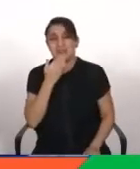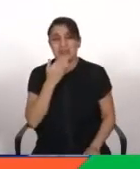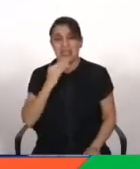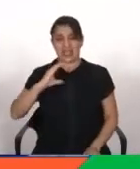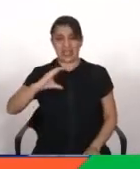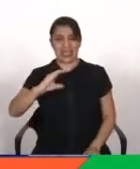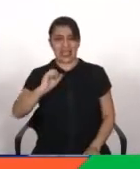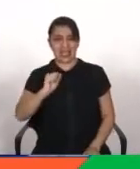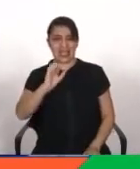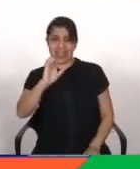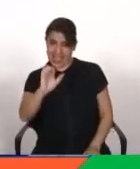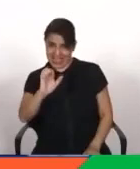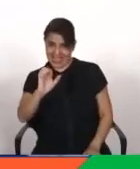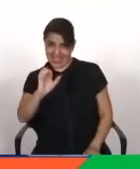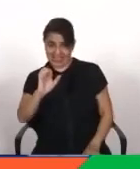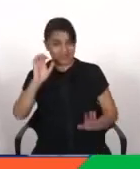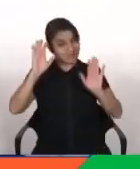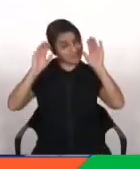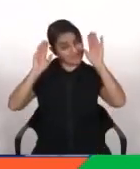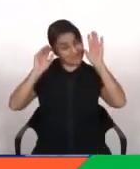Hola, cae. Sí.